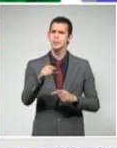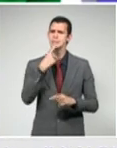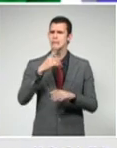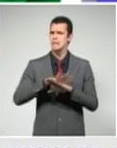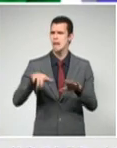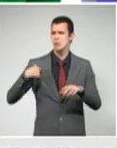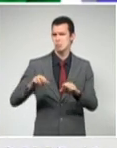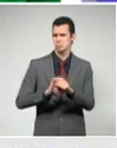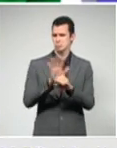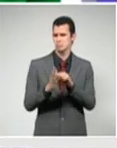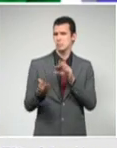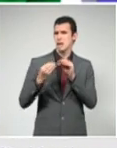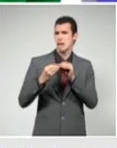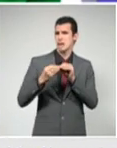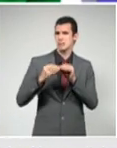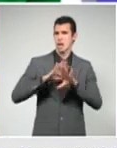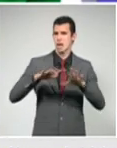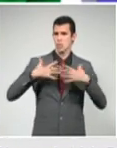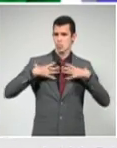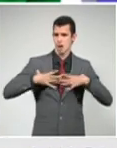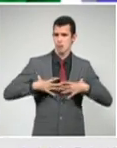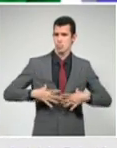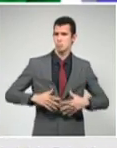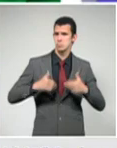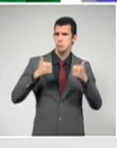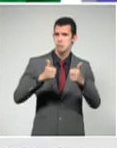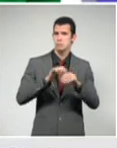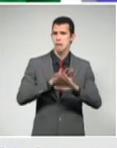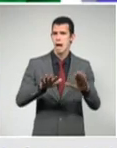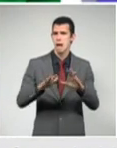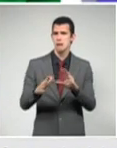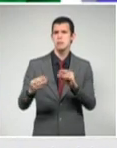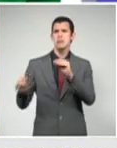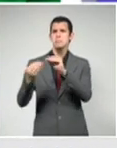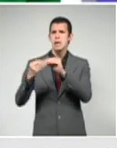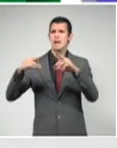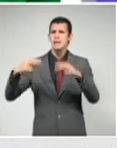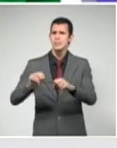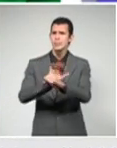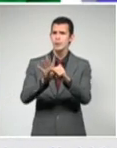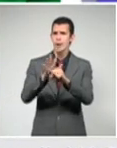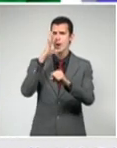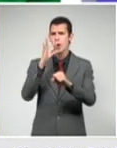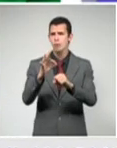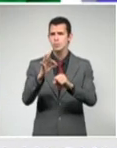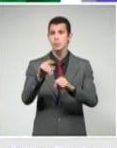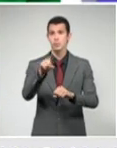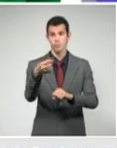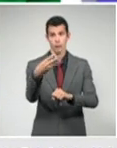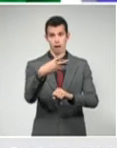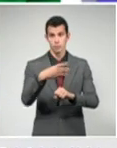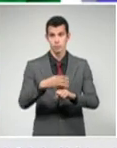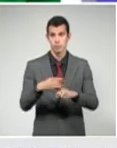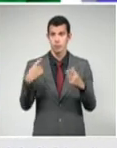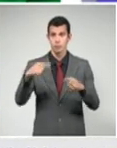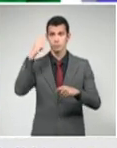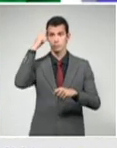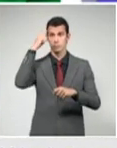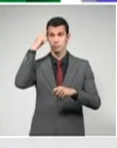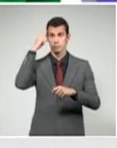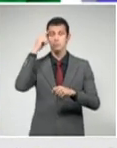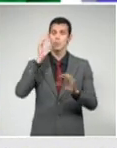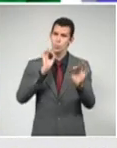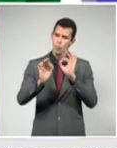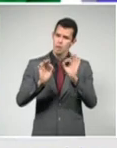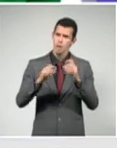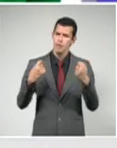necesaria, y él llamaba la atención sobre esto, que realmente es importante, un % elevado. Él habla